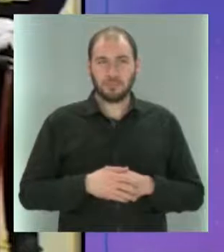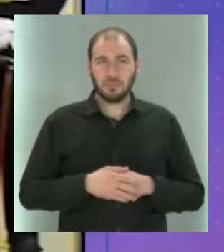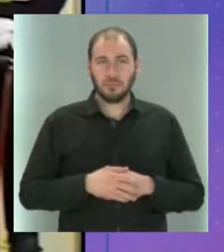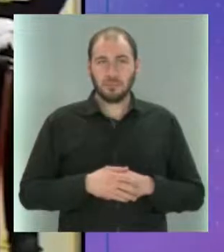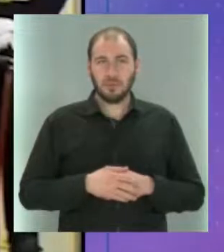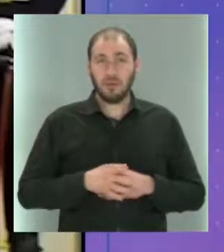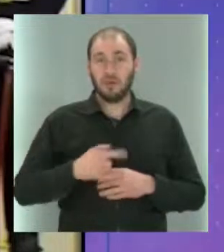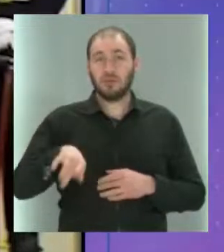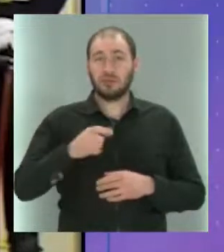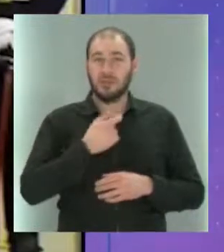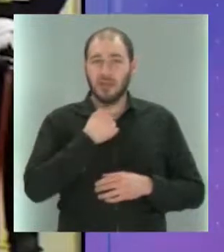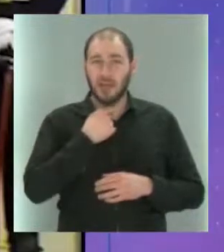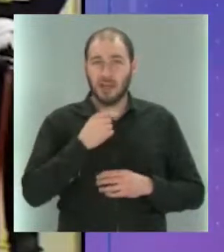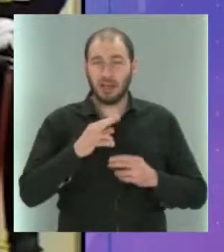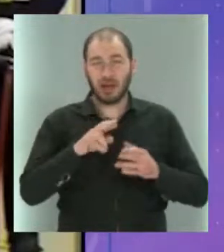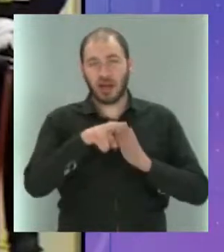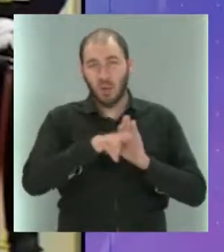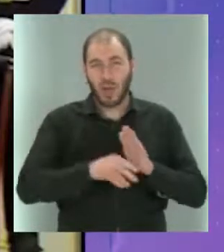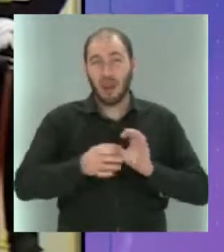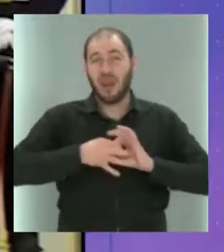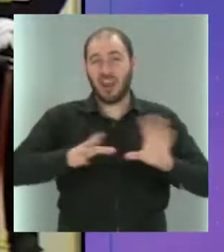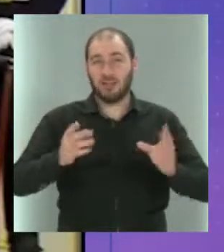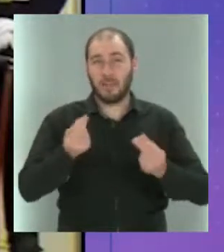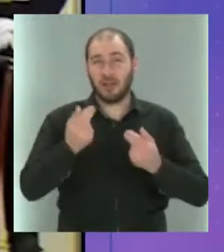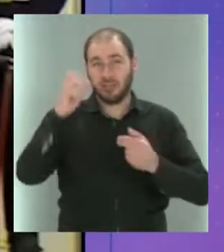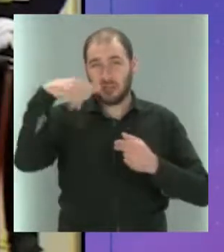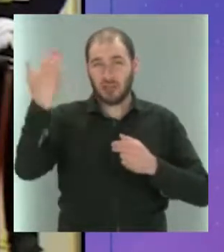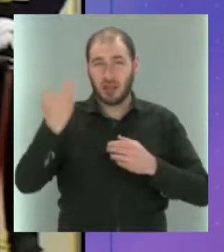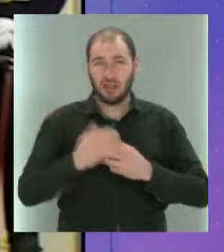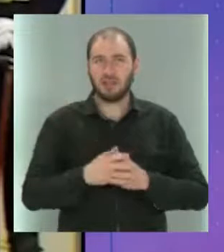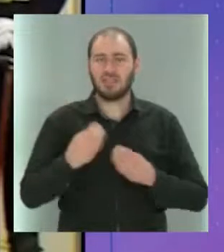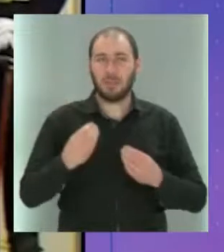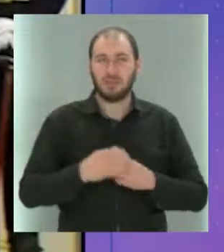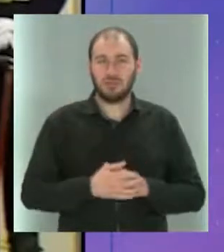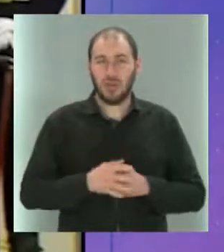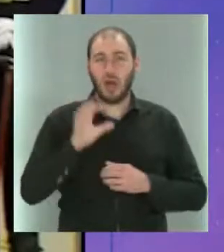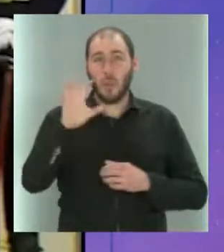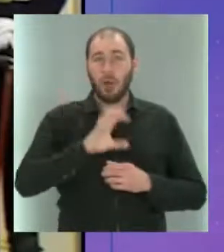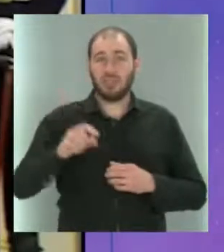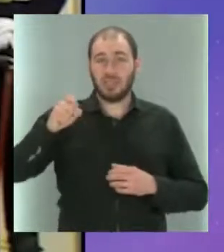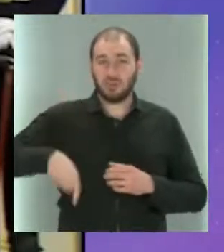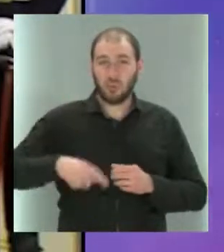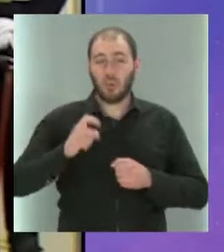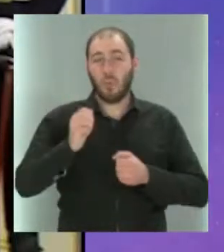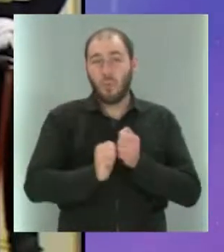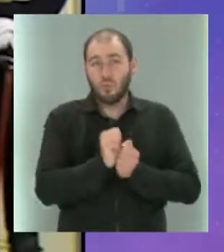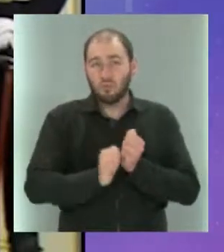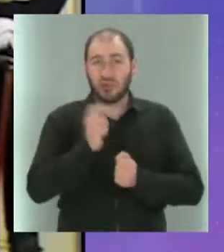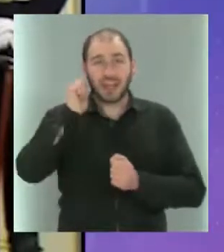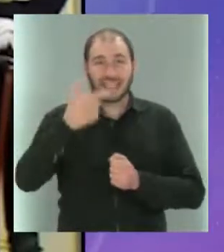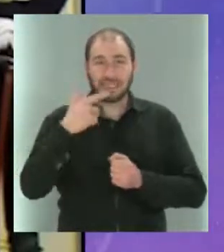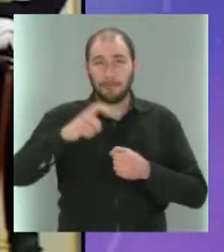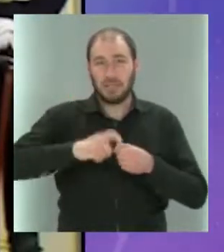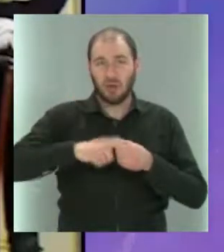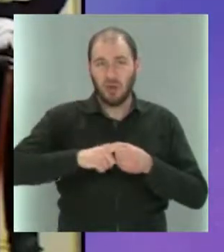cuando quisimos desregular e ir al precio internacional, nos encontramos que en las provincias del sur, productoras de gas y